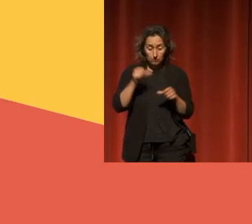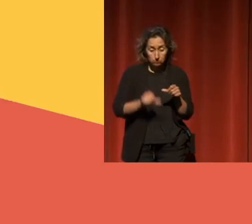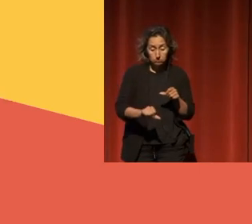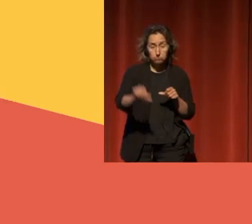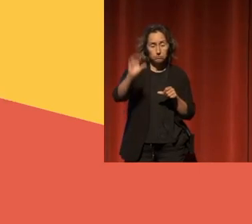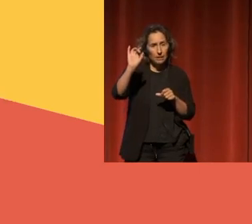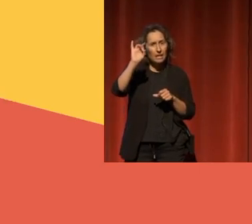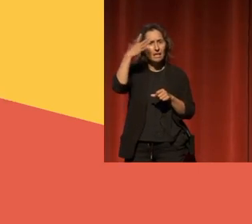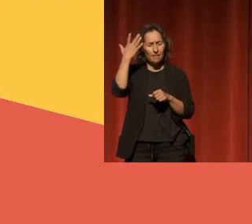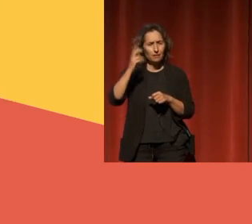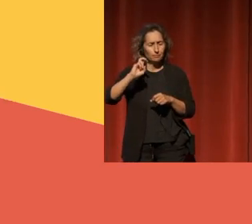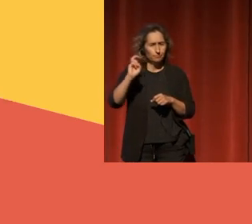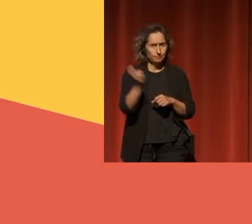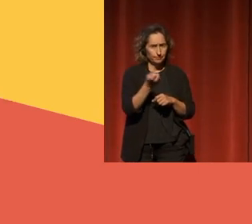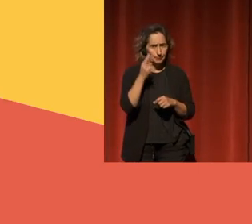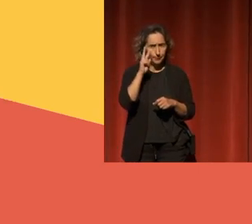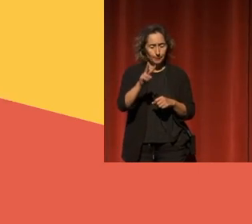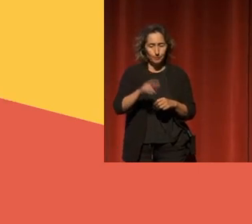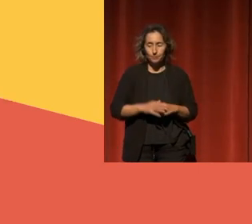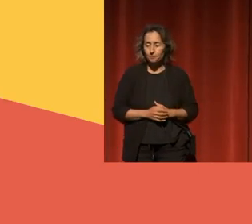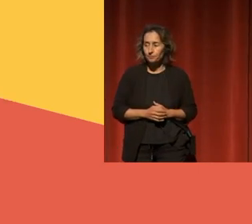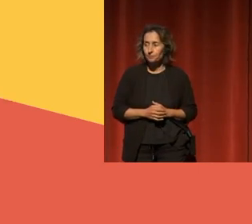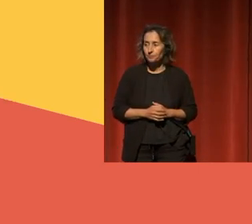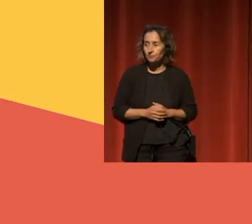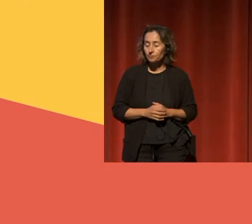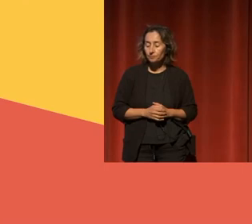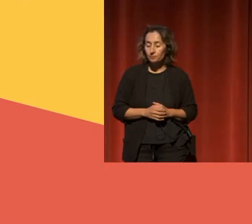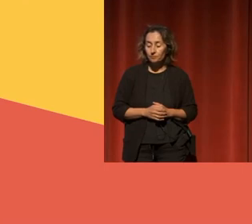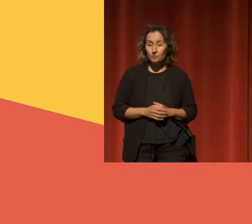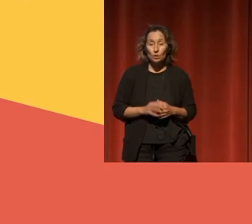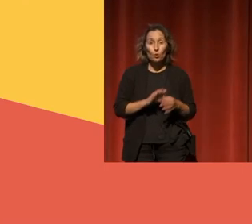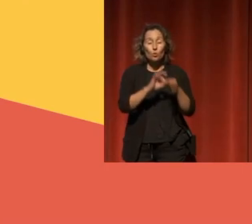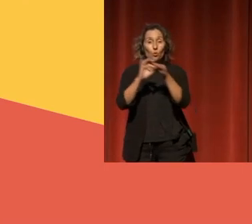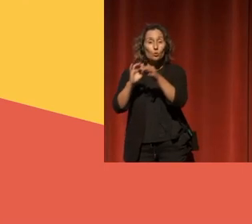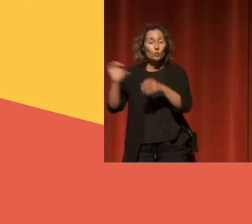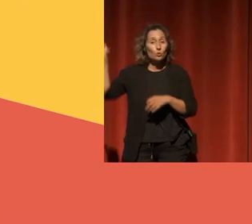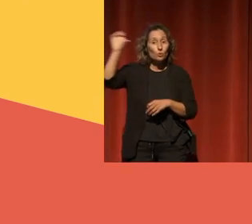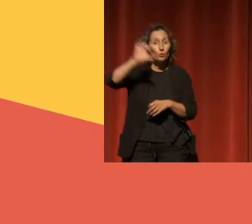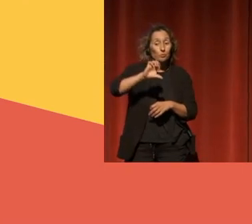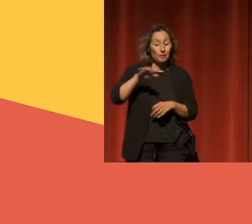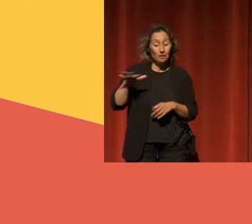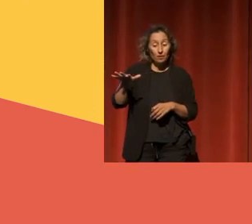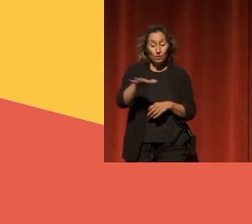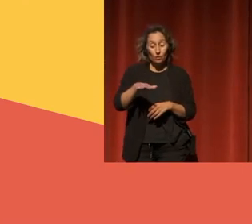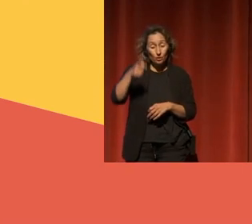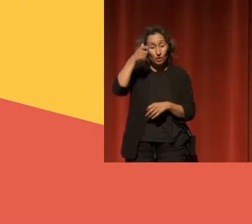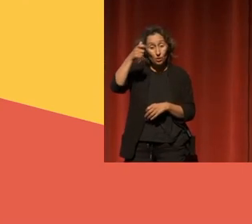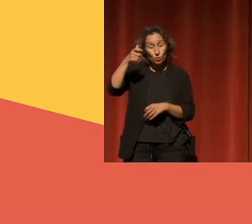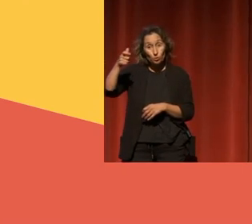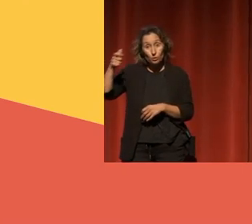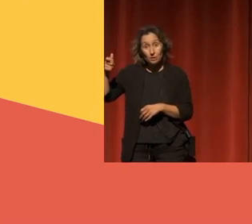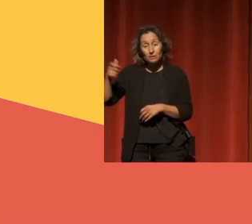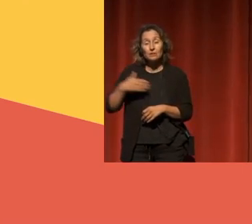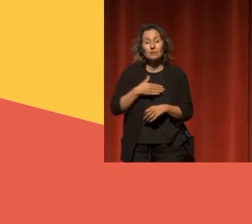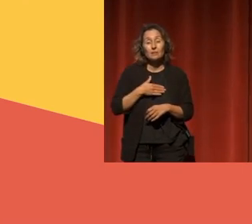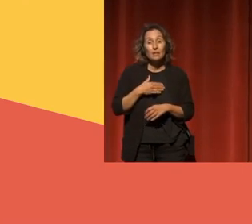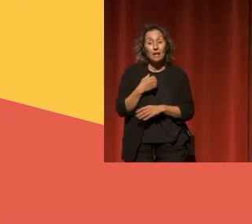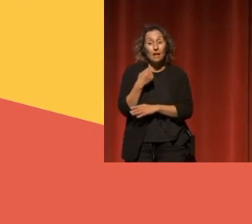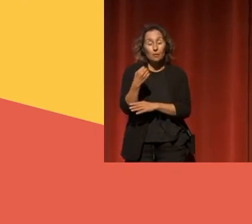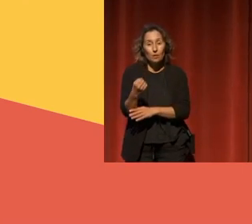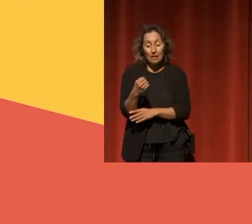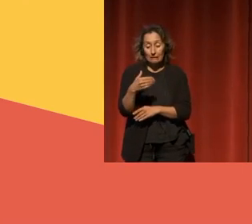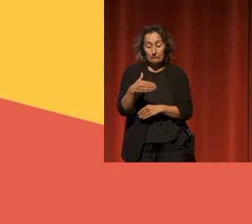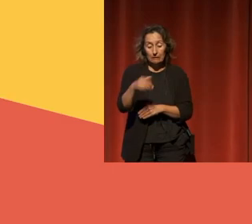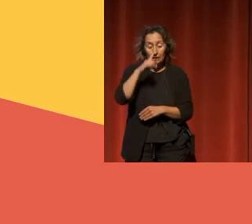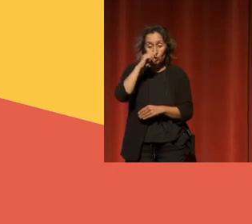más la visión a largo plazo para las zonas Rurales de la Unión Europea eh presenta o quiere conseguir que en el año